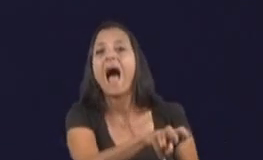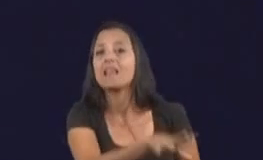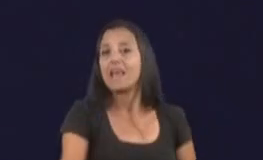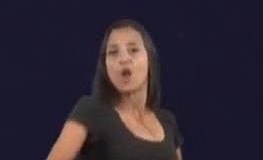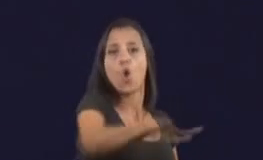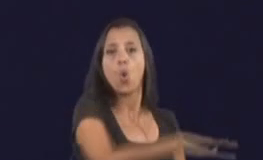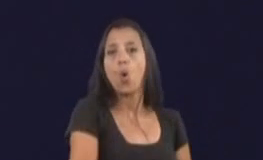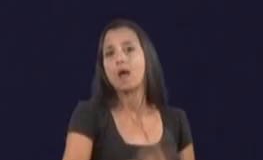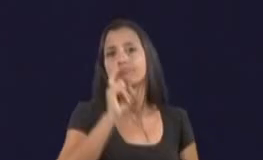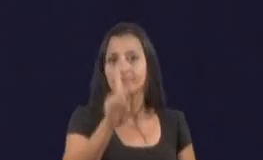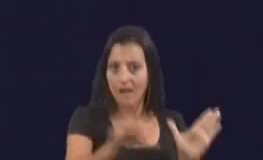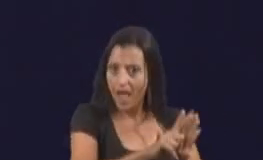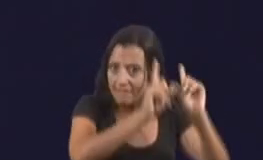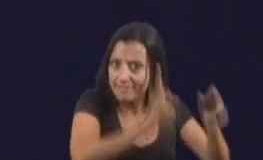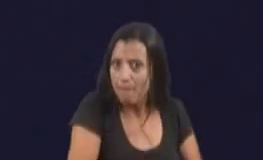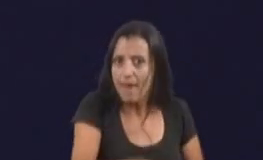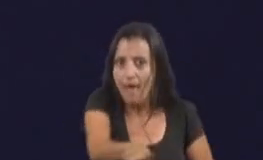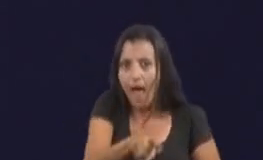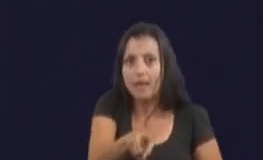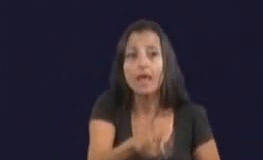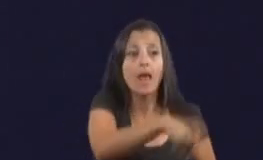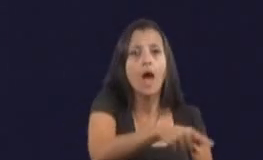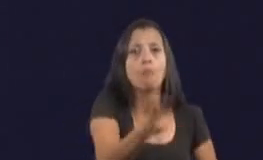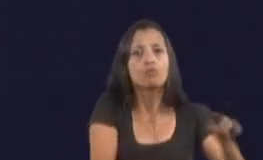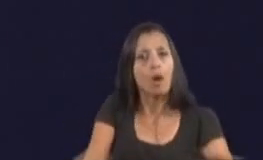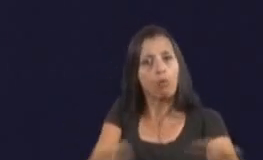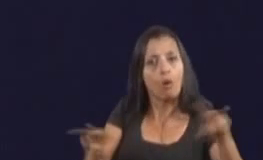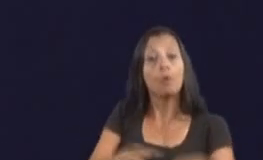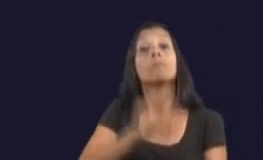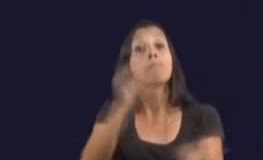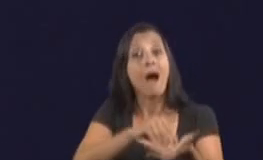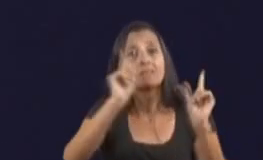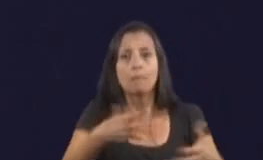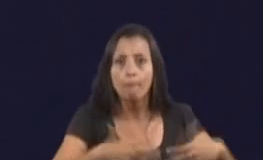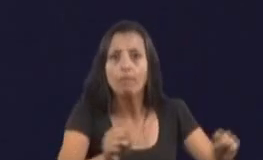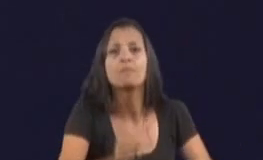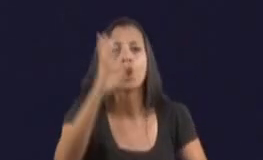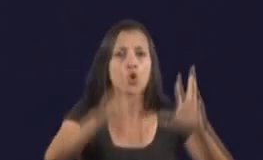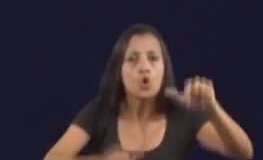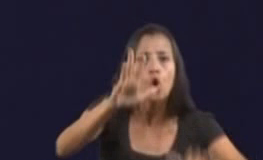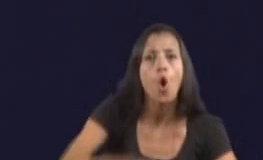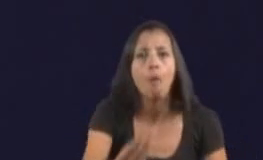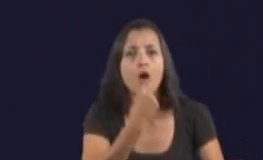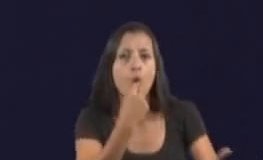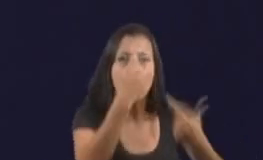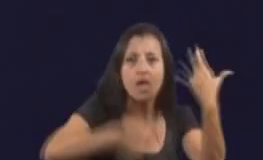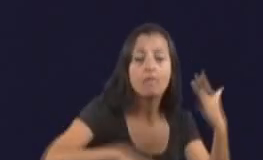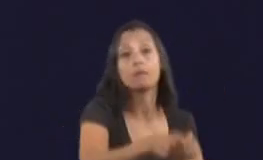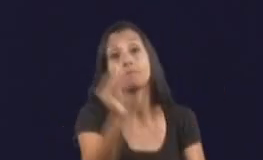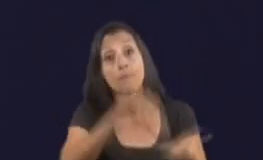alquilaban de manera ilegal, ¿no? Había robo de alimentos y